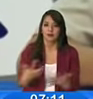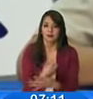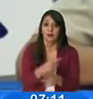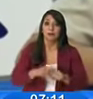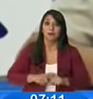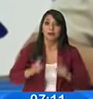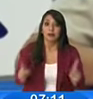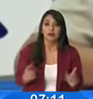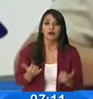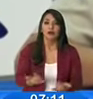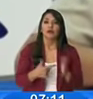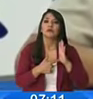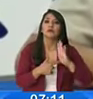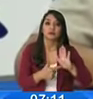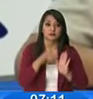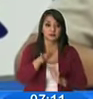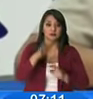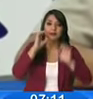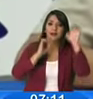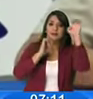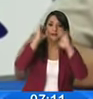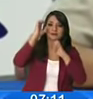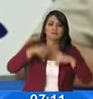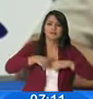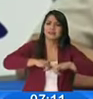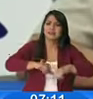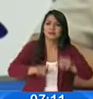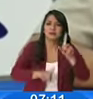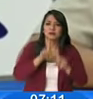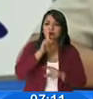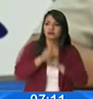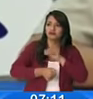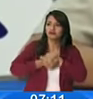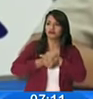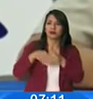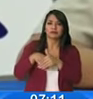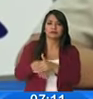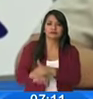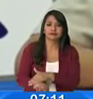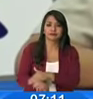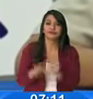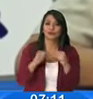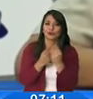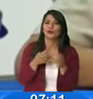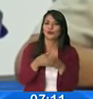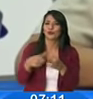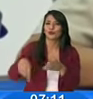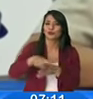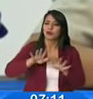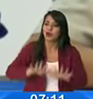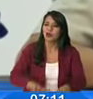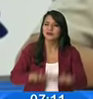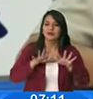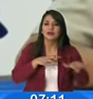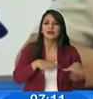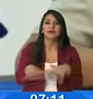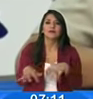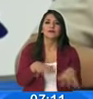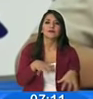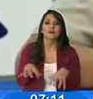la demostración del modo superandi que las organizaciones que trabajan en estas actividades ilícitas